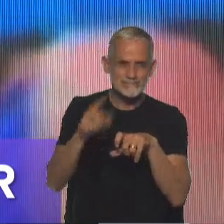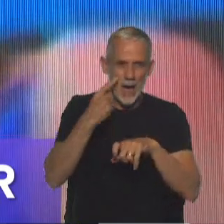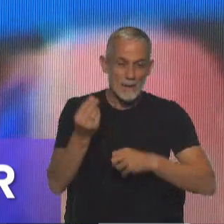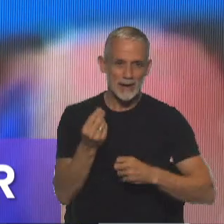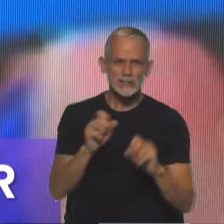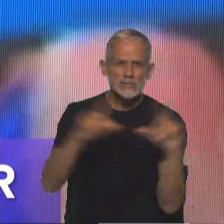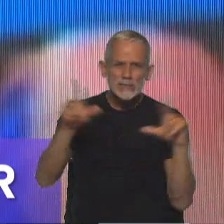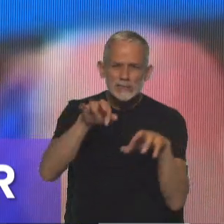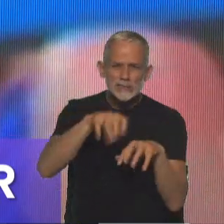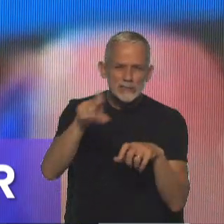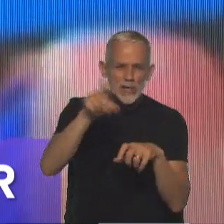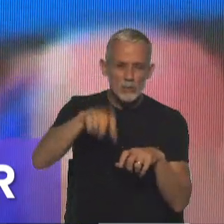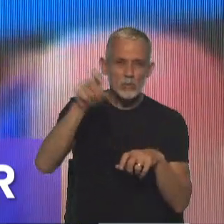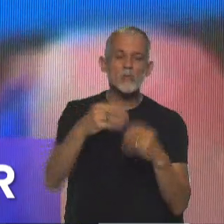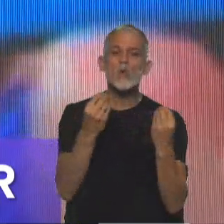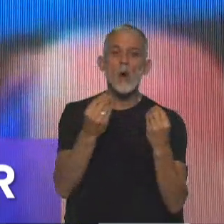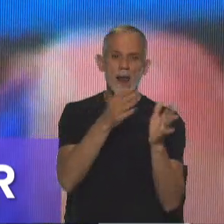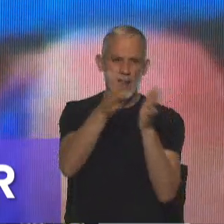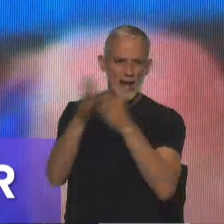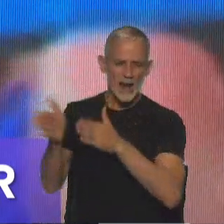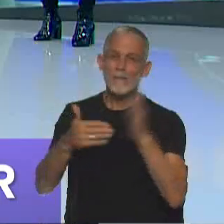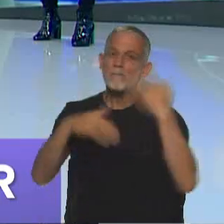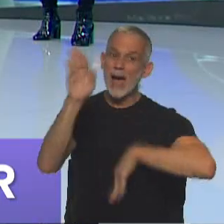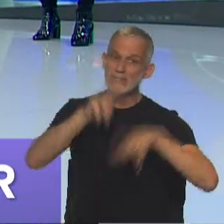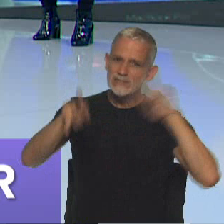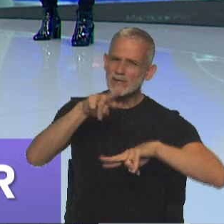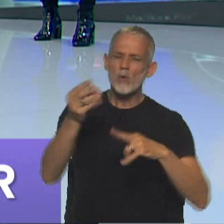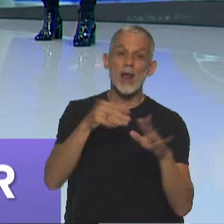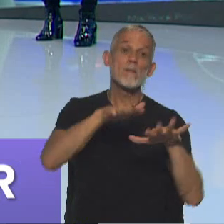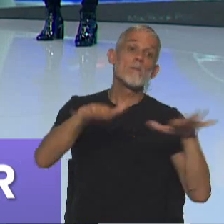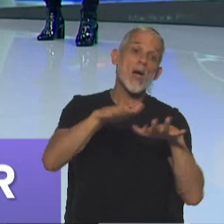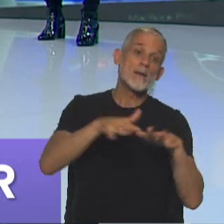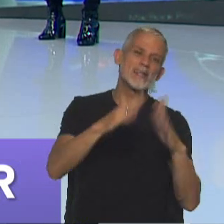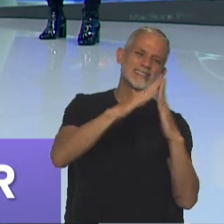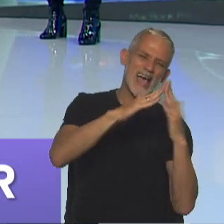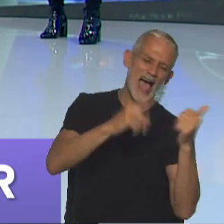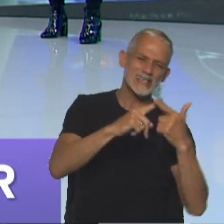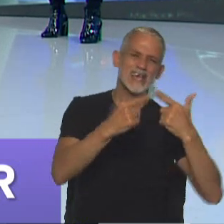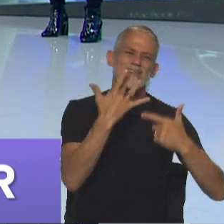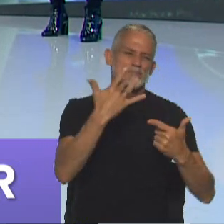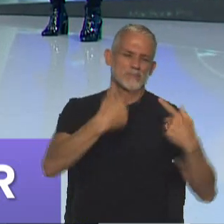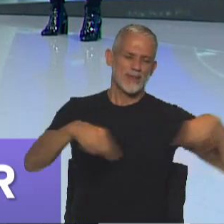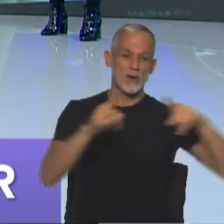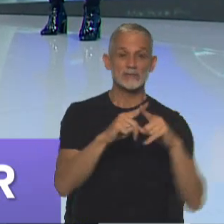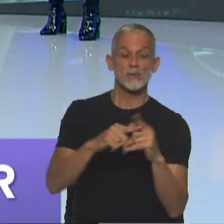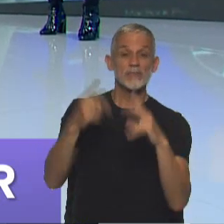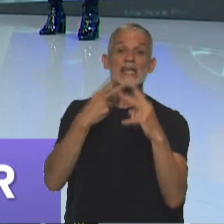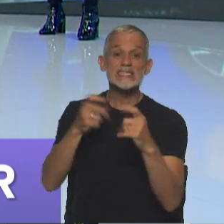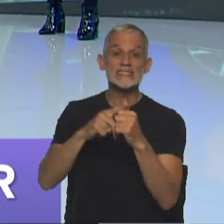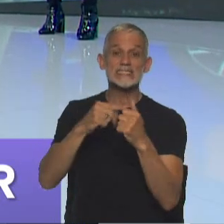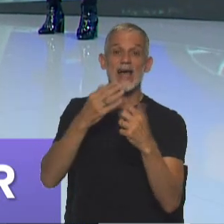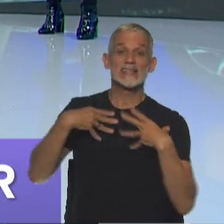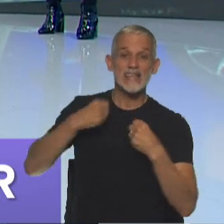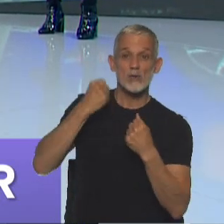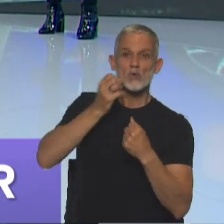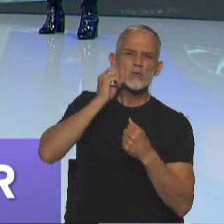cybermonday.com.ar. Y te digo, las categorías más buscadas fueron muebles, hogar y deco, electro y tecno, salud y belleza, indumentaria